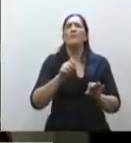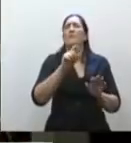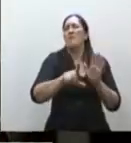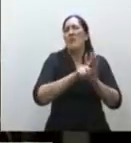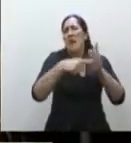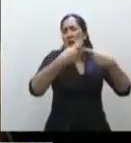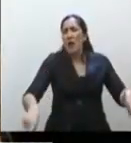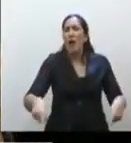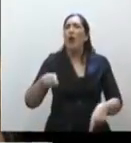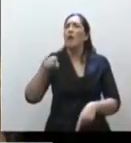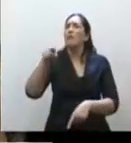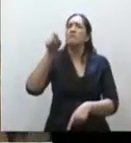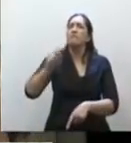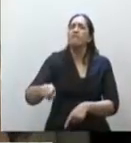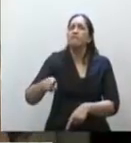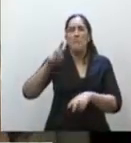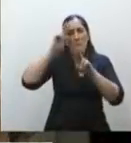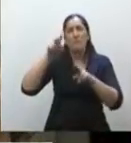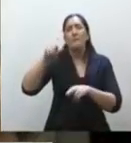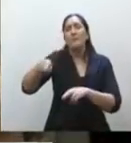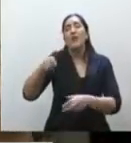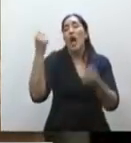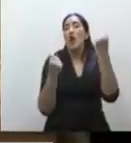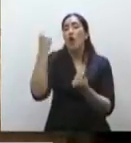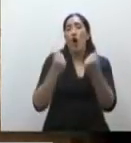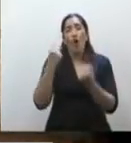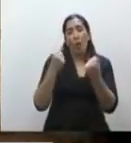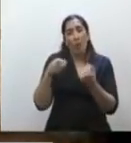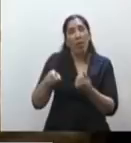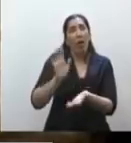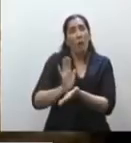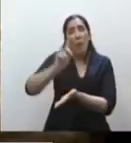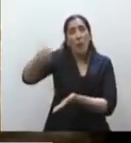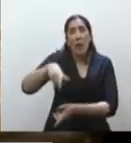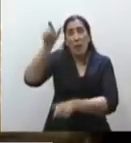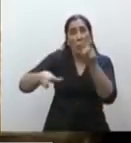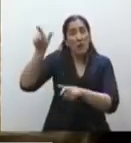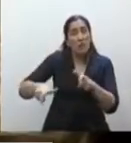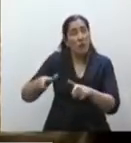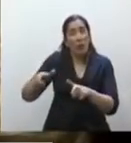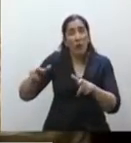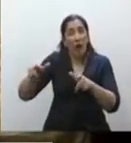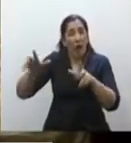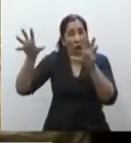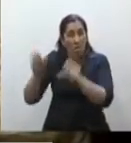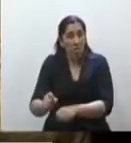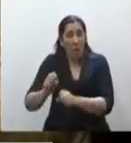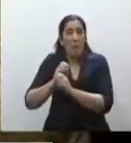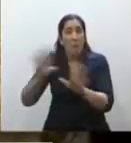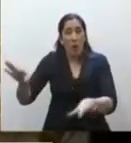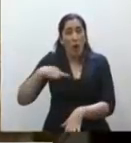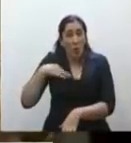económicas que significan que la gente esté peor. He votado aquí